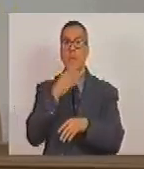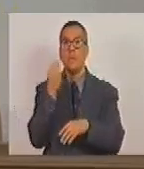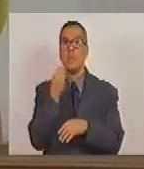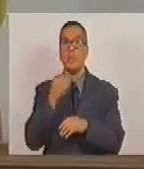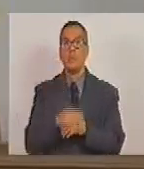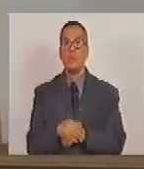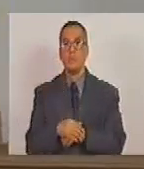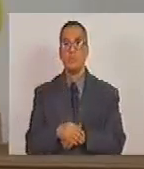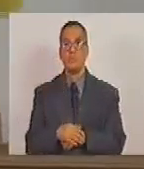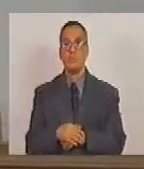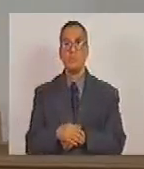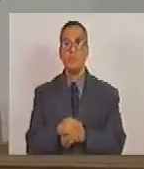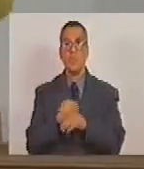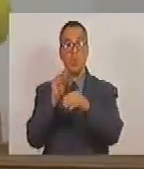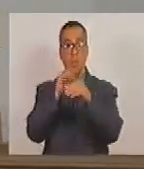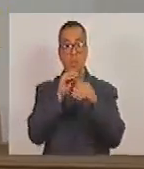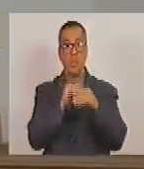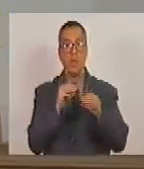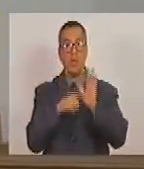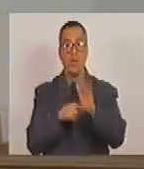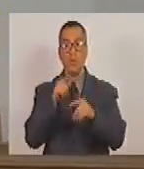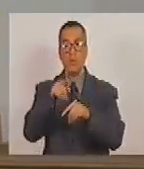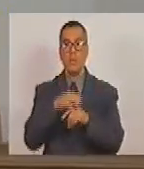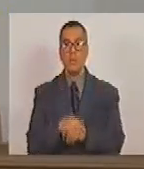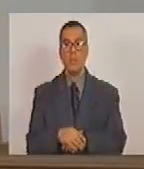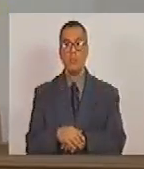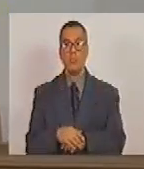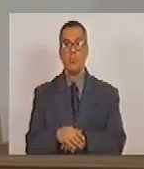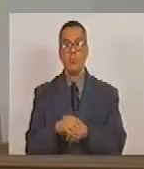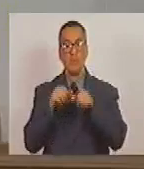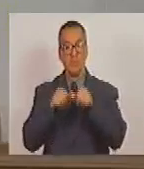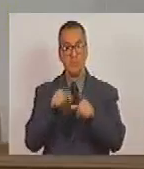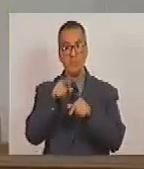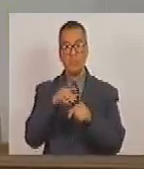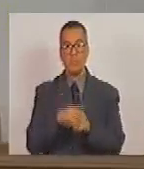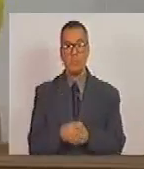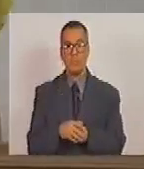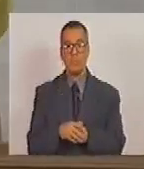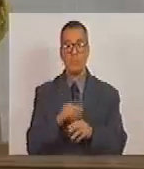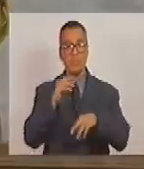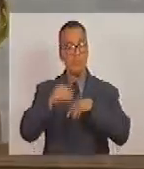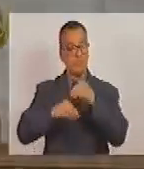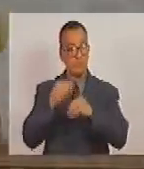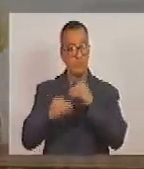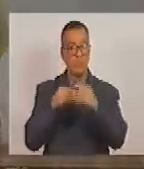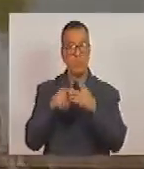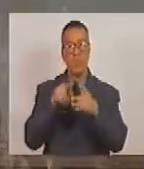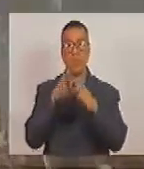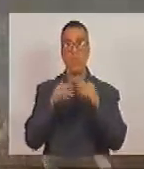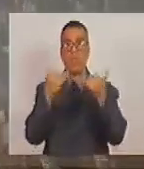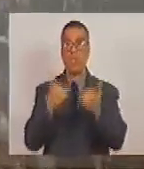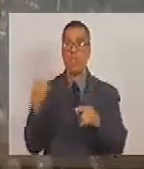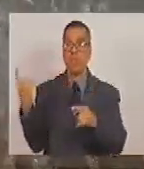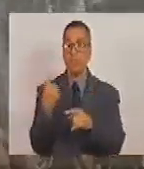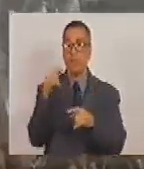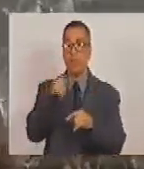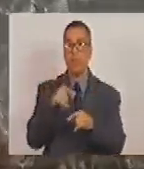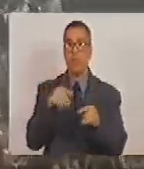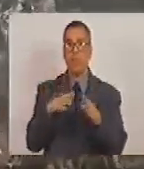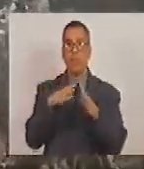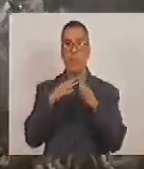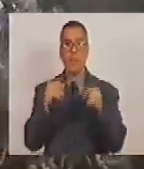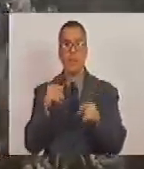Juventud, que se abocó de manera permanente a la realización de este evento, y ahora vienen, bueno, todas